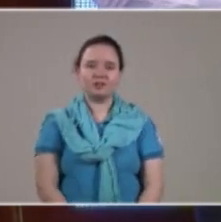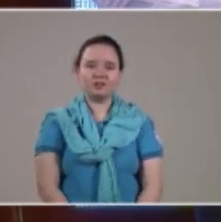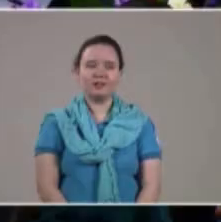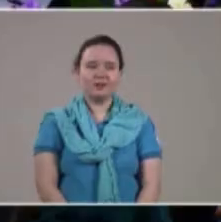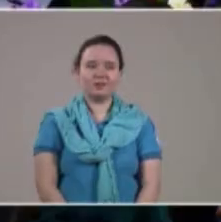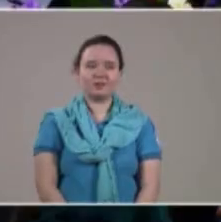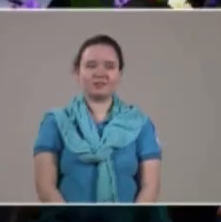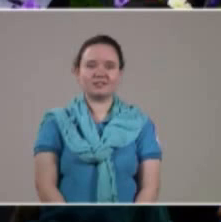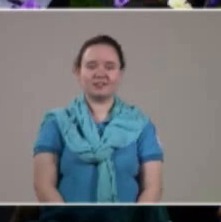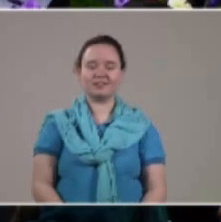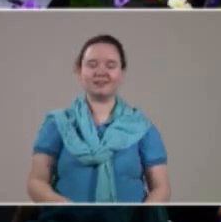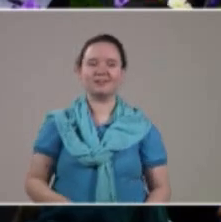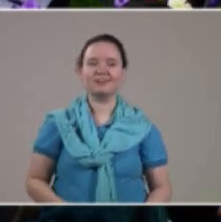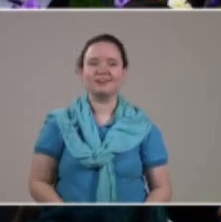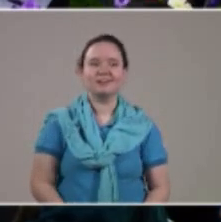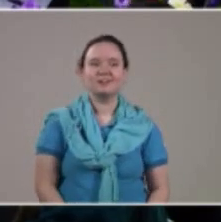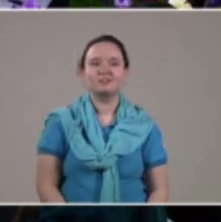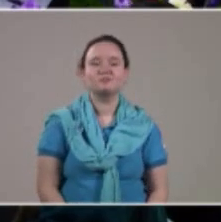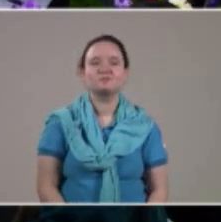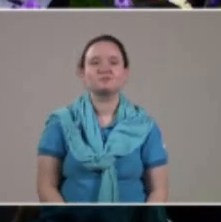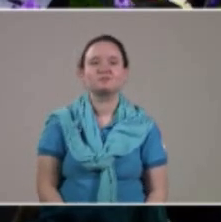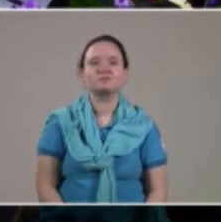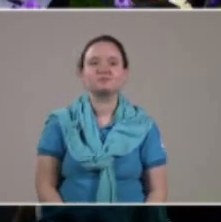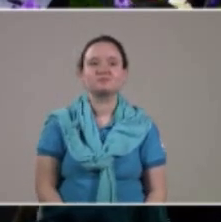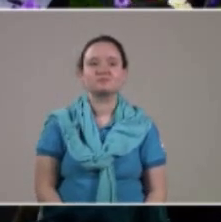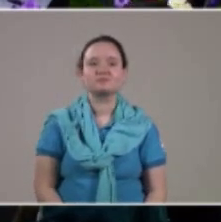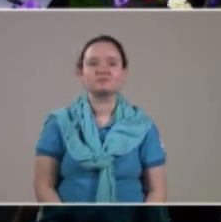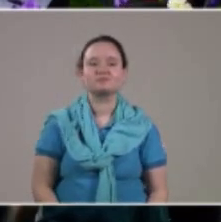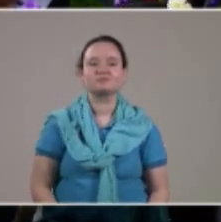También la familia Ramírez Pérez.